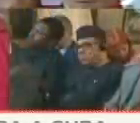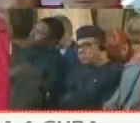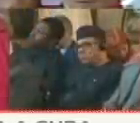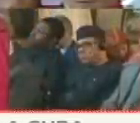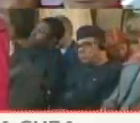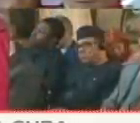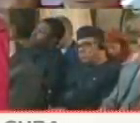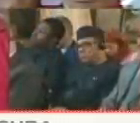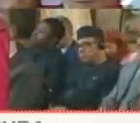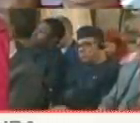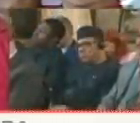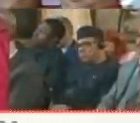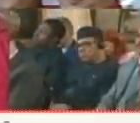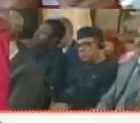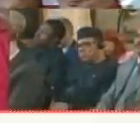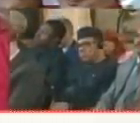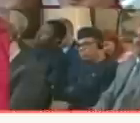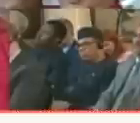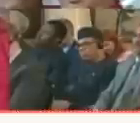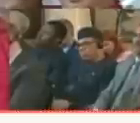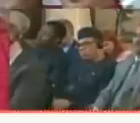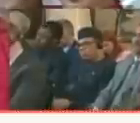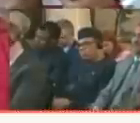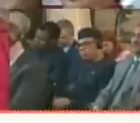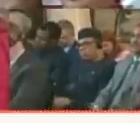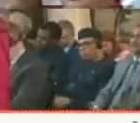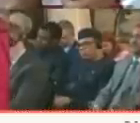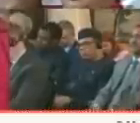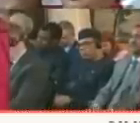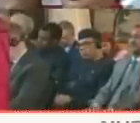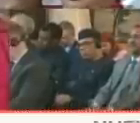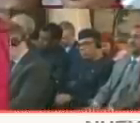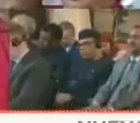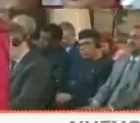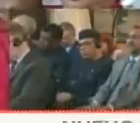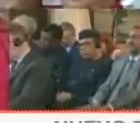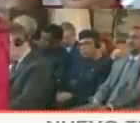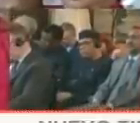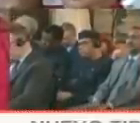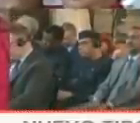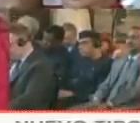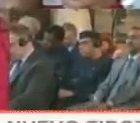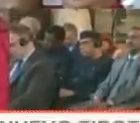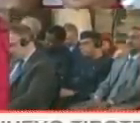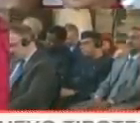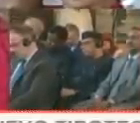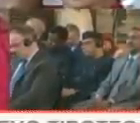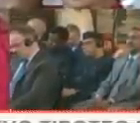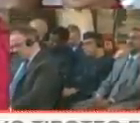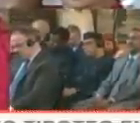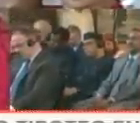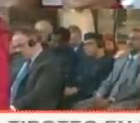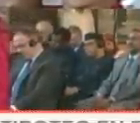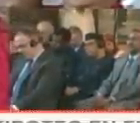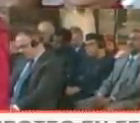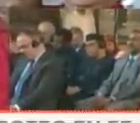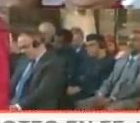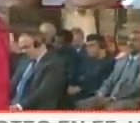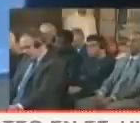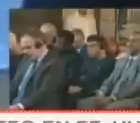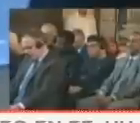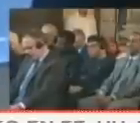Mora se encargará, pues, a partir de este instante, de la responsabilidad de establecer